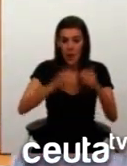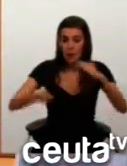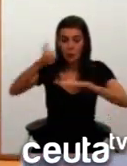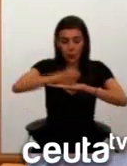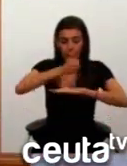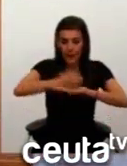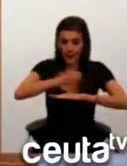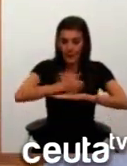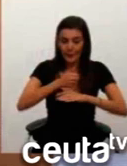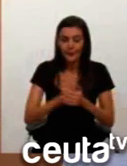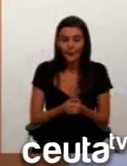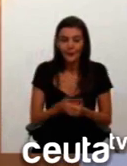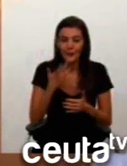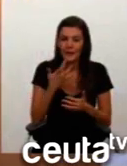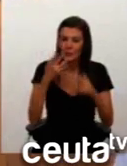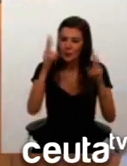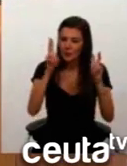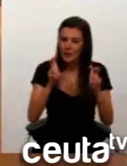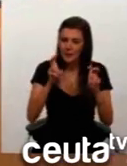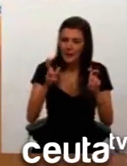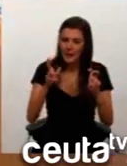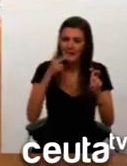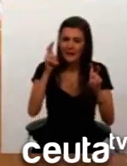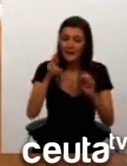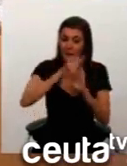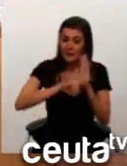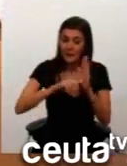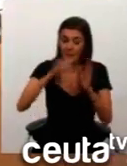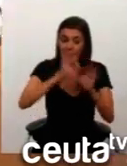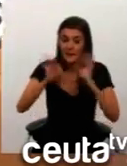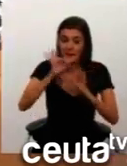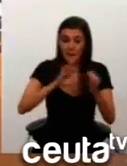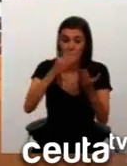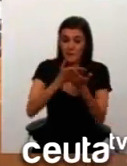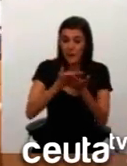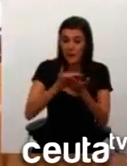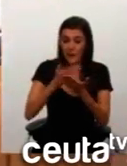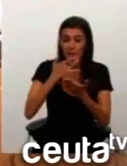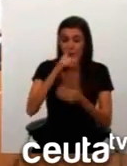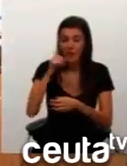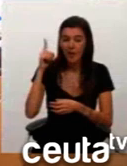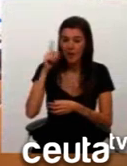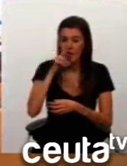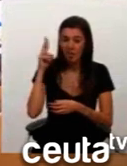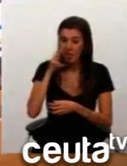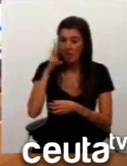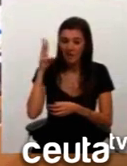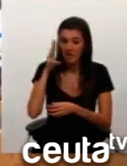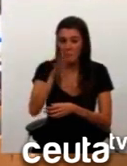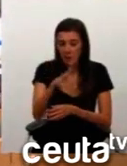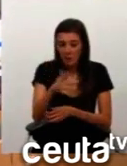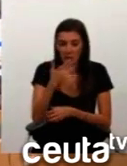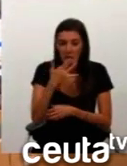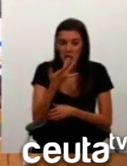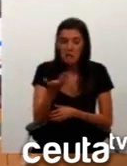Supremo de una cuestión que tiene que ver con el reglamento de la Asamblea y que se planteó ya hace algunos años, y se trata de